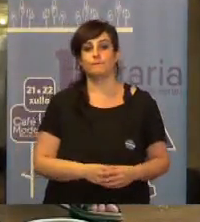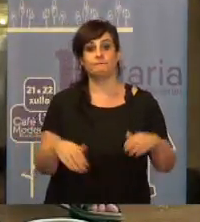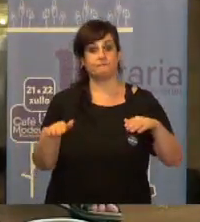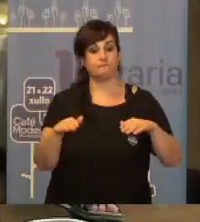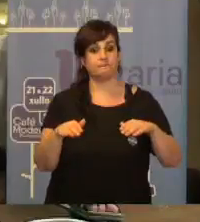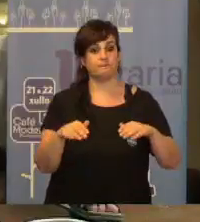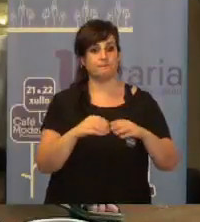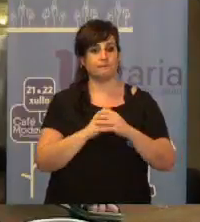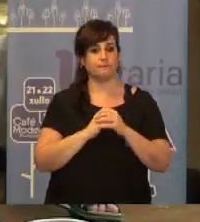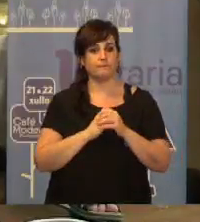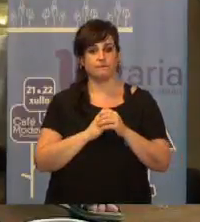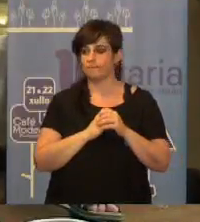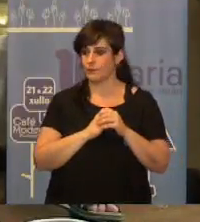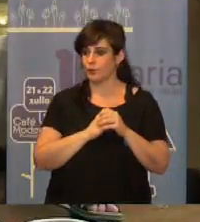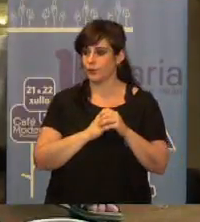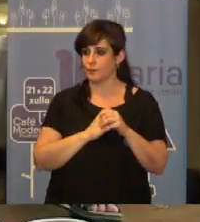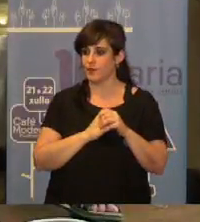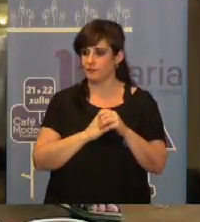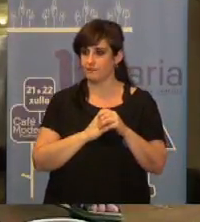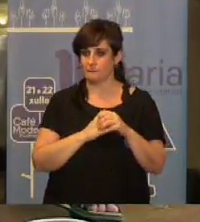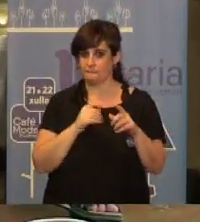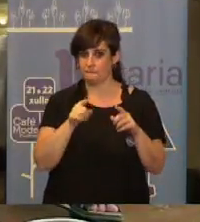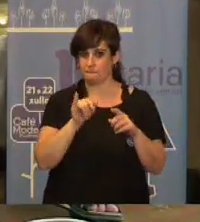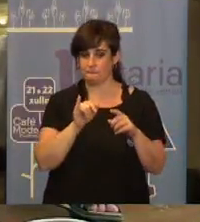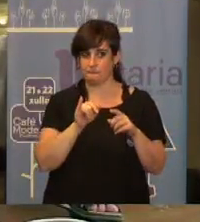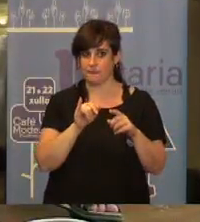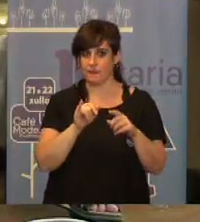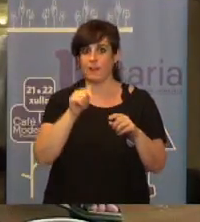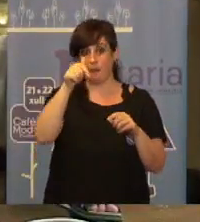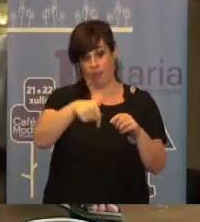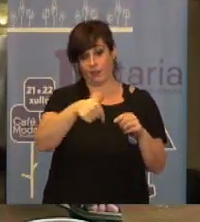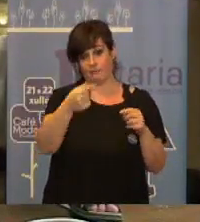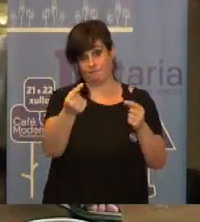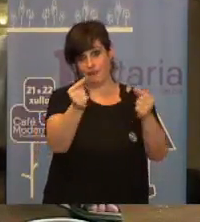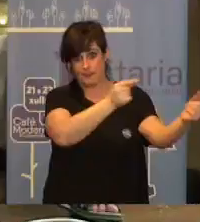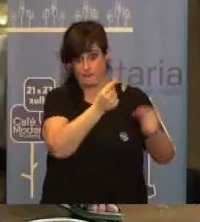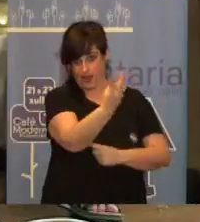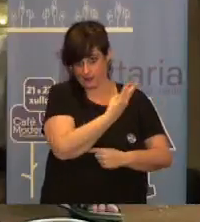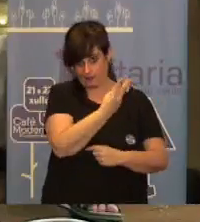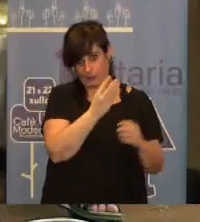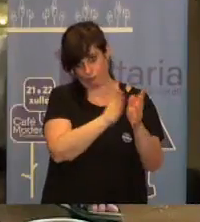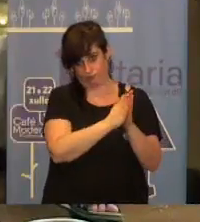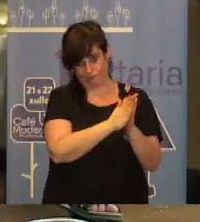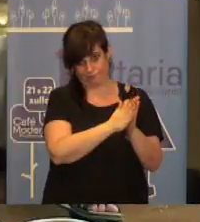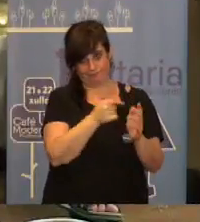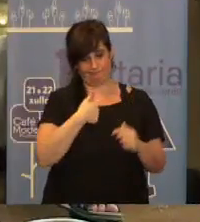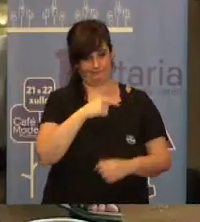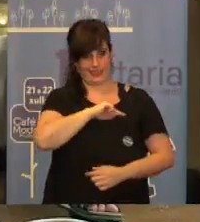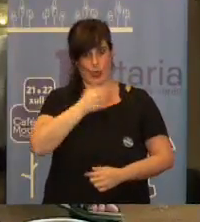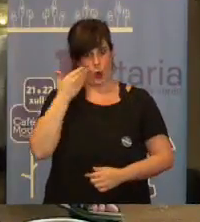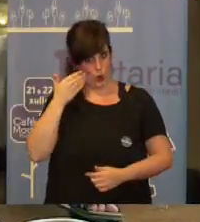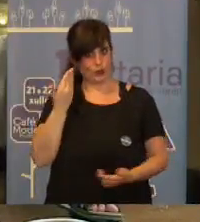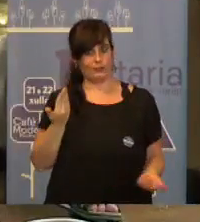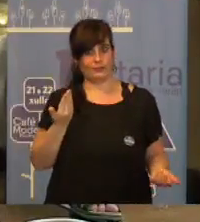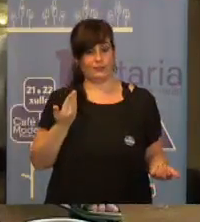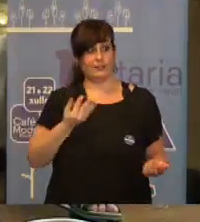min é unha honra compartir mesa de debate con estas tres compañeiras e tamén, bueno,